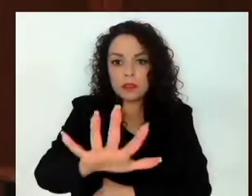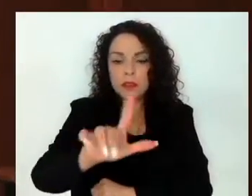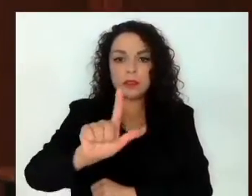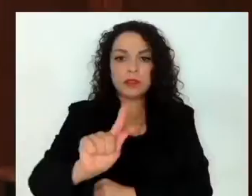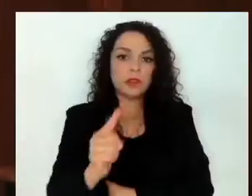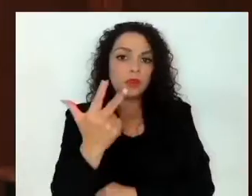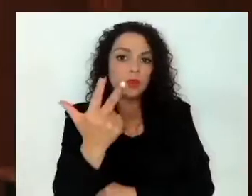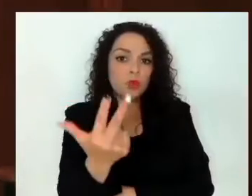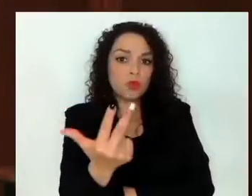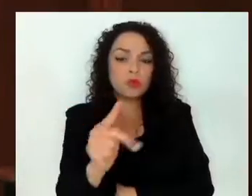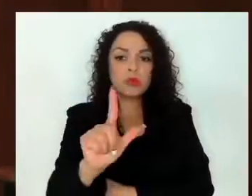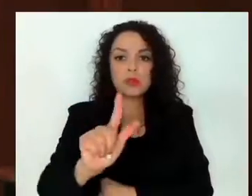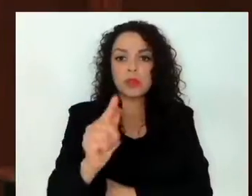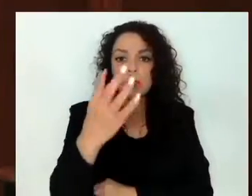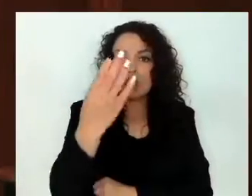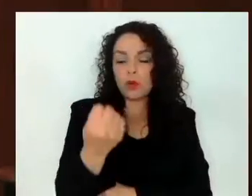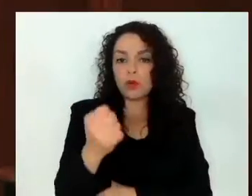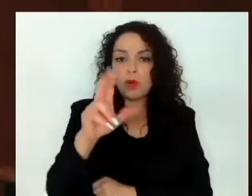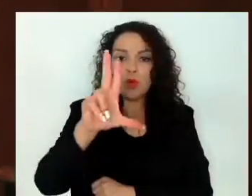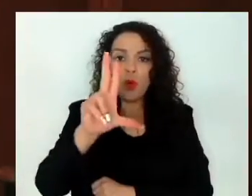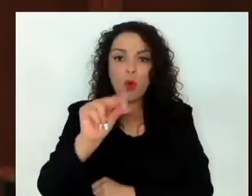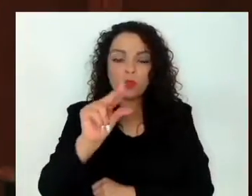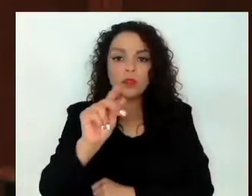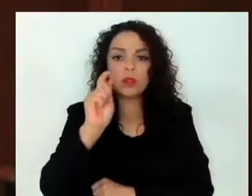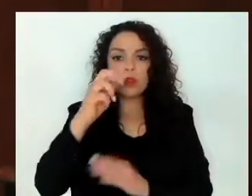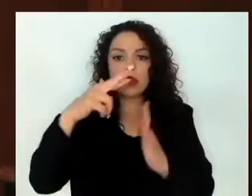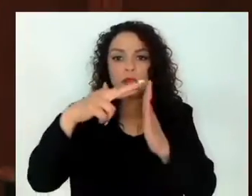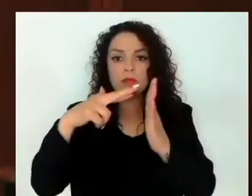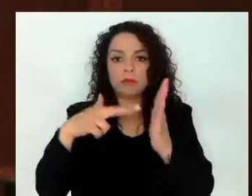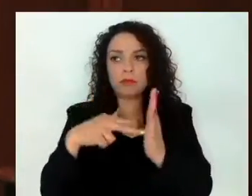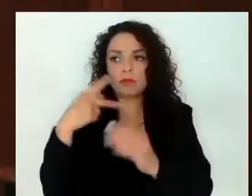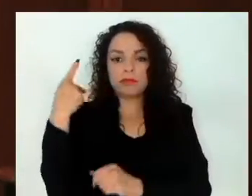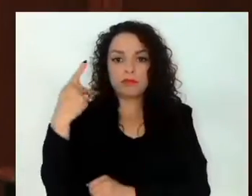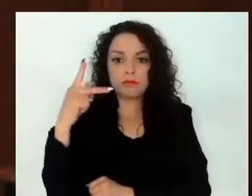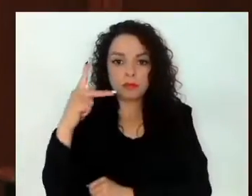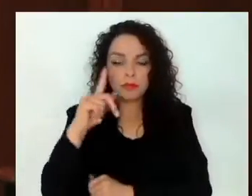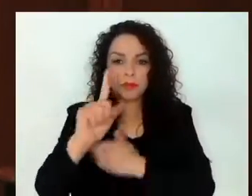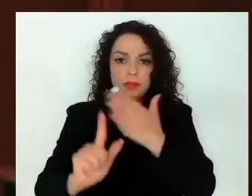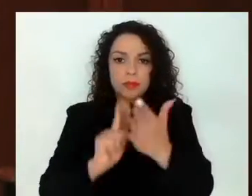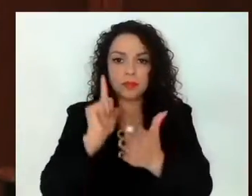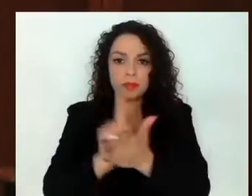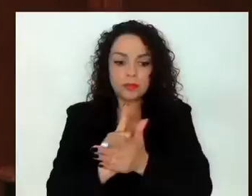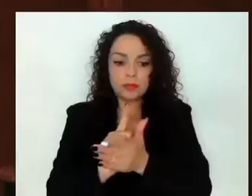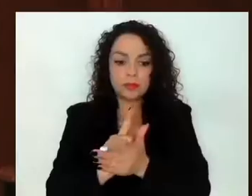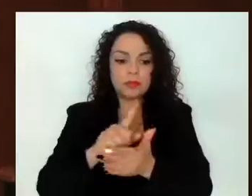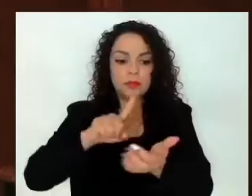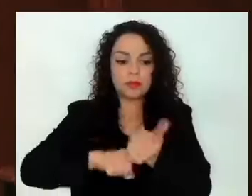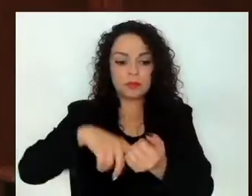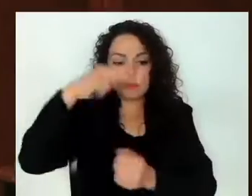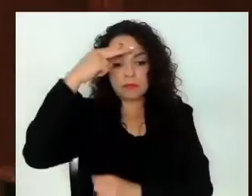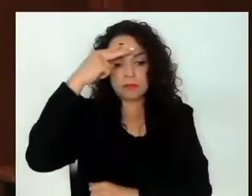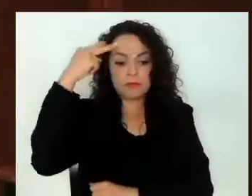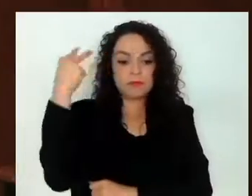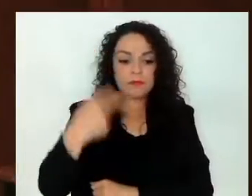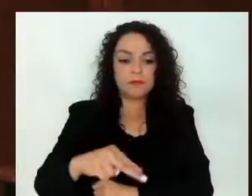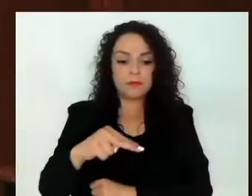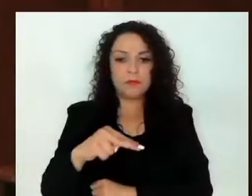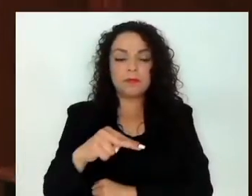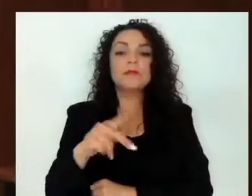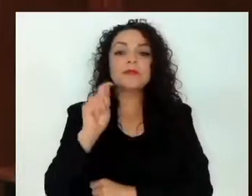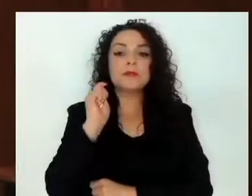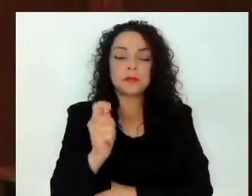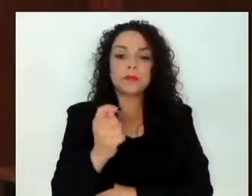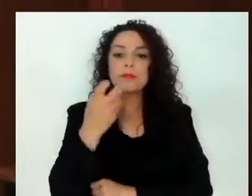78, 79 y 80 del Reglamento del Poder Legislativo del Estado Libre y Soberano de México, emitir el